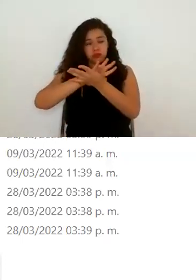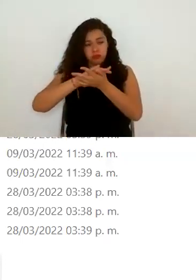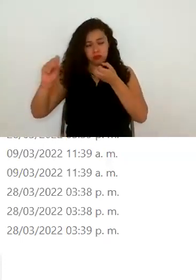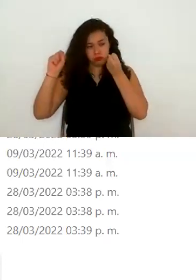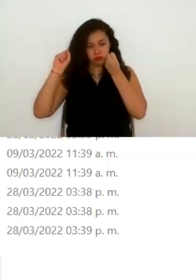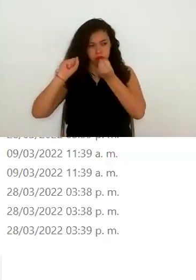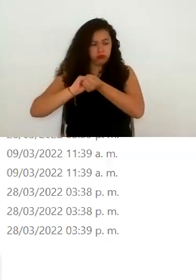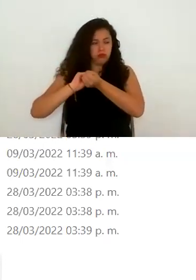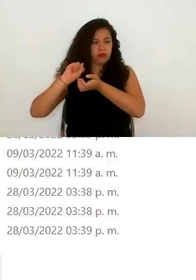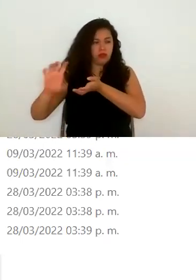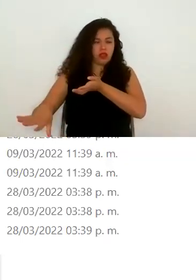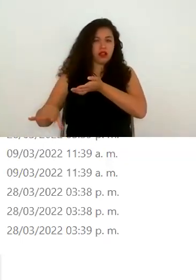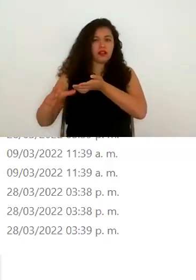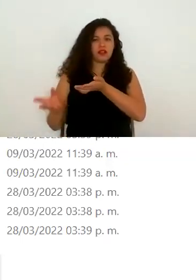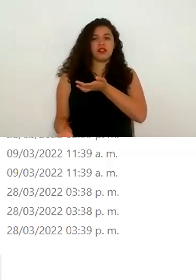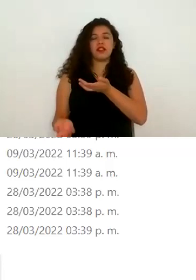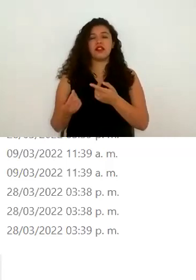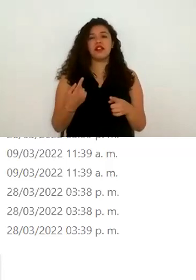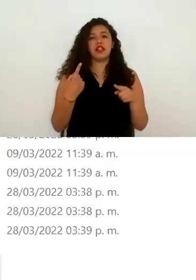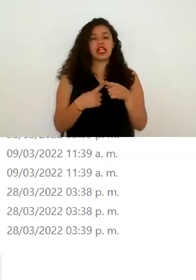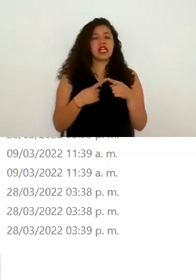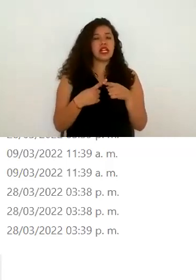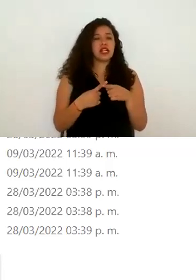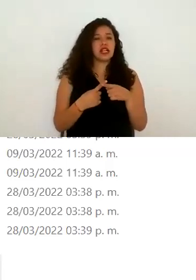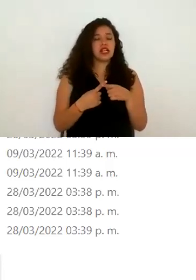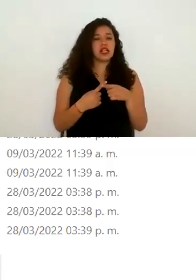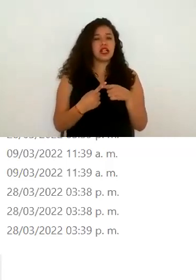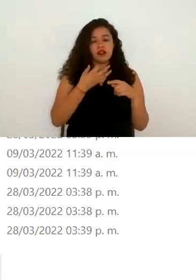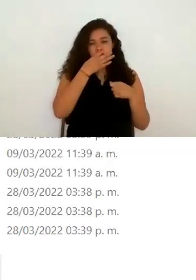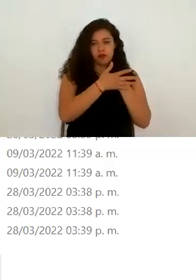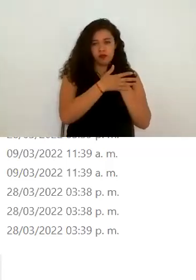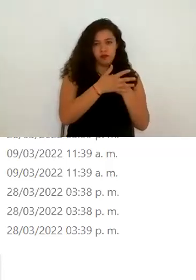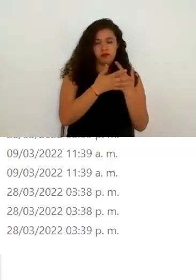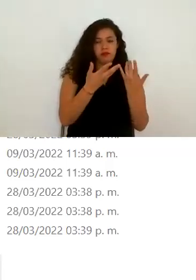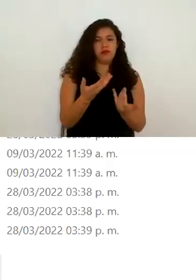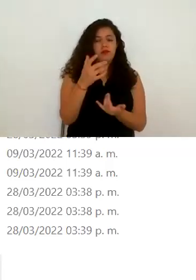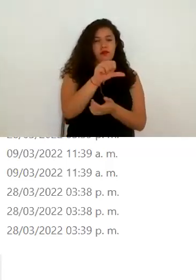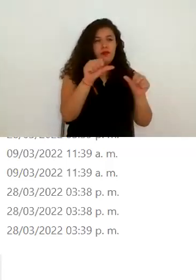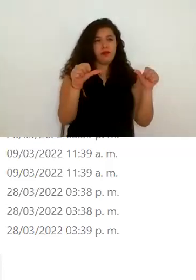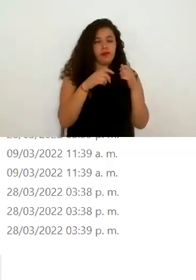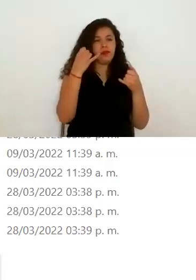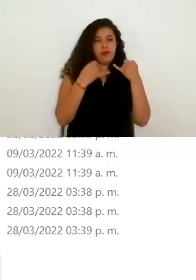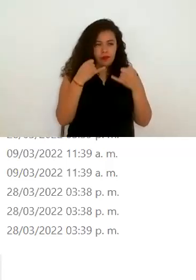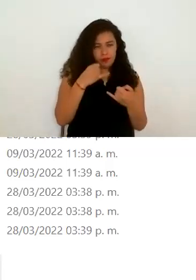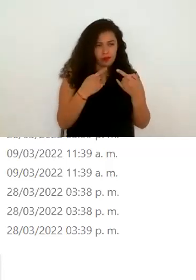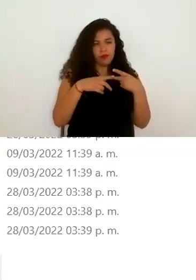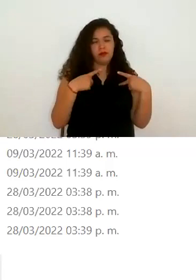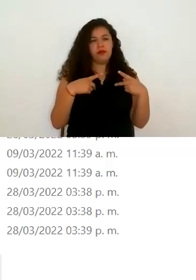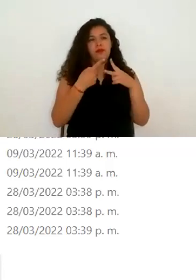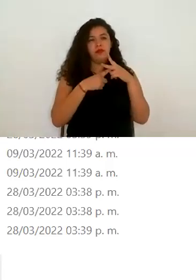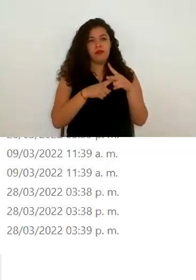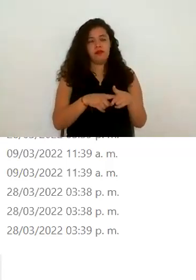validó la destrucción? Pues el área jurídica, el productor de la documentación, el director de la